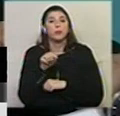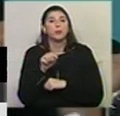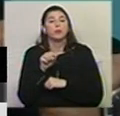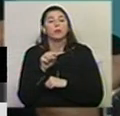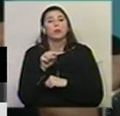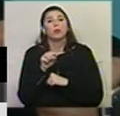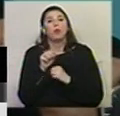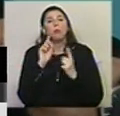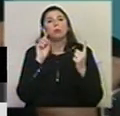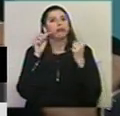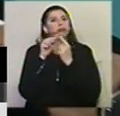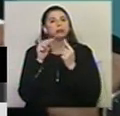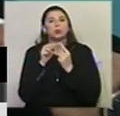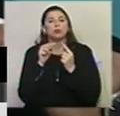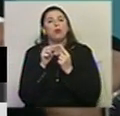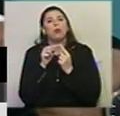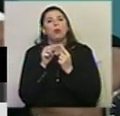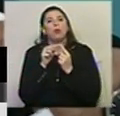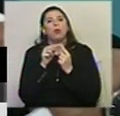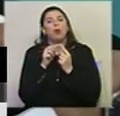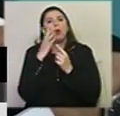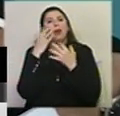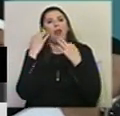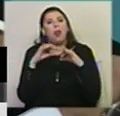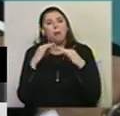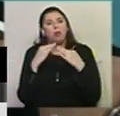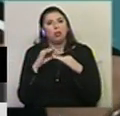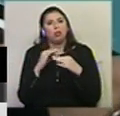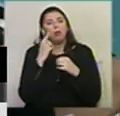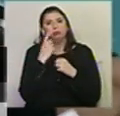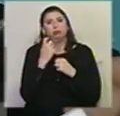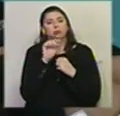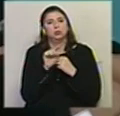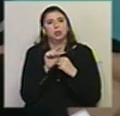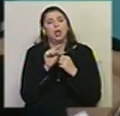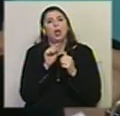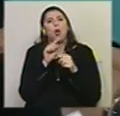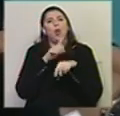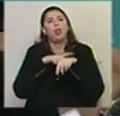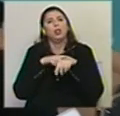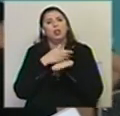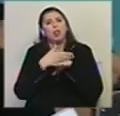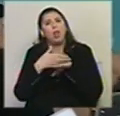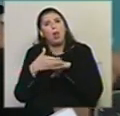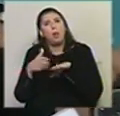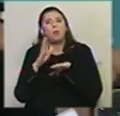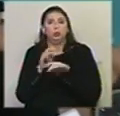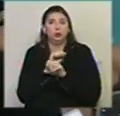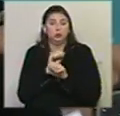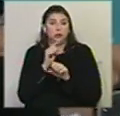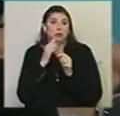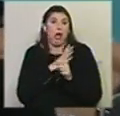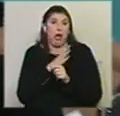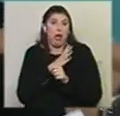como principio es realmente identificar cuáles son aquellas cosas que con el pasaje del tiempo realmente consolidan como evidencia y que